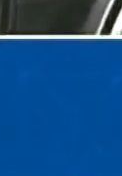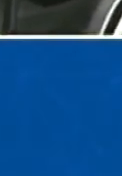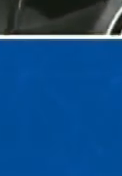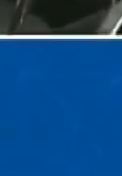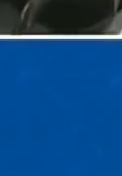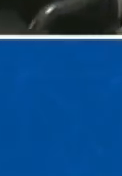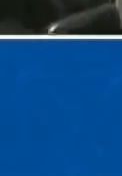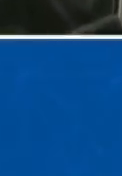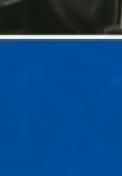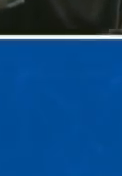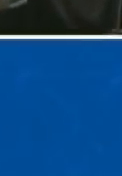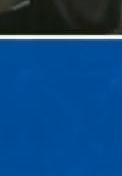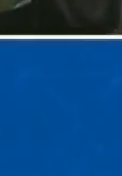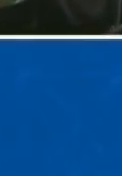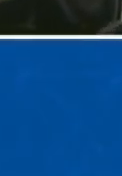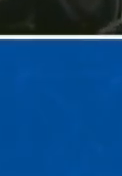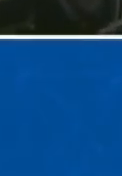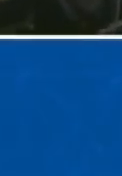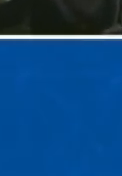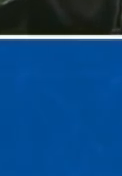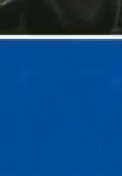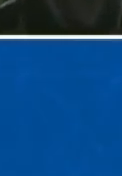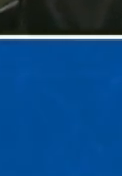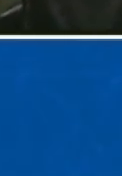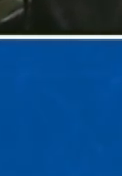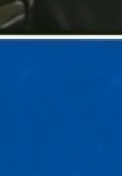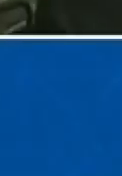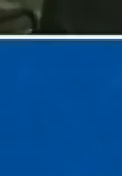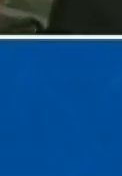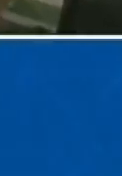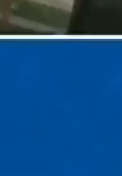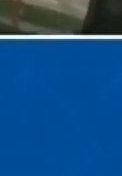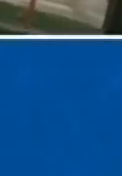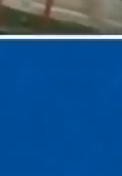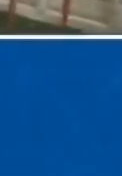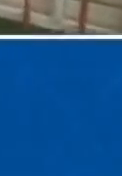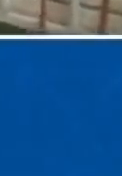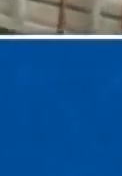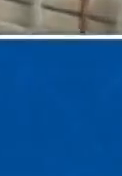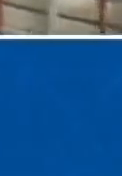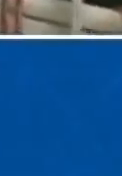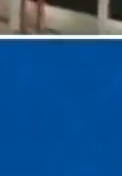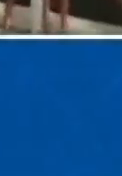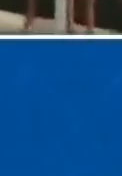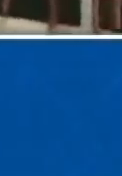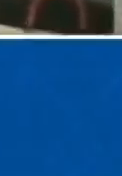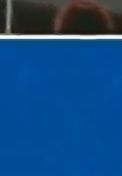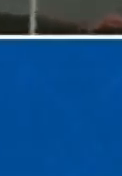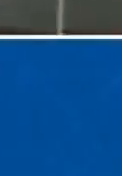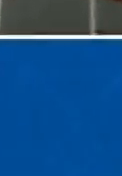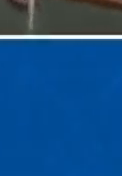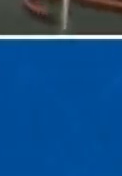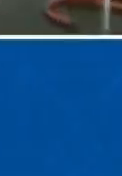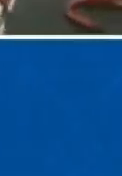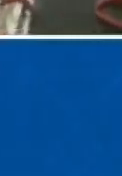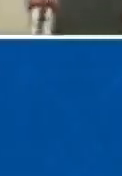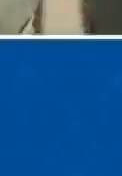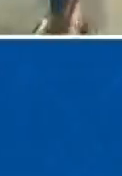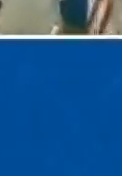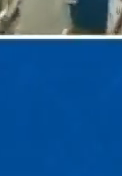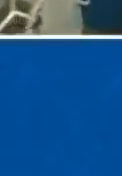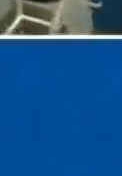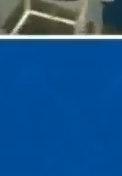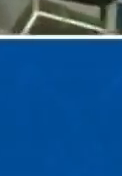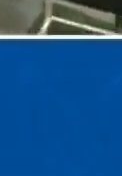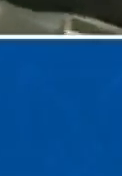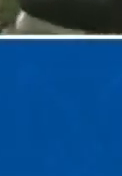todo ese sueño del comandante Chávez que nos dijo que hay que hacerlo todo aquí. Y aquí está, Nicolás, aquí